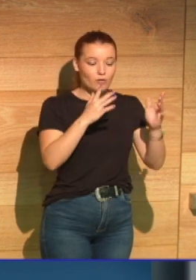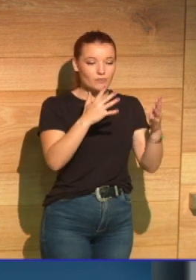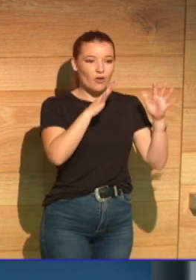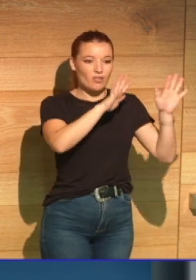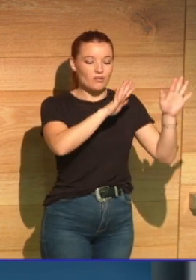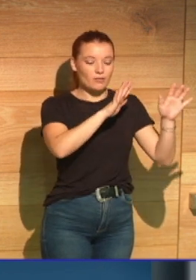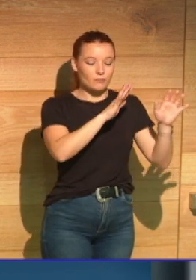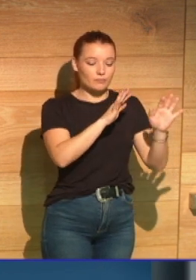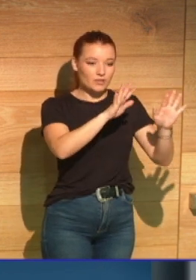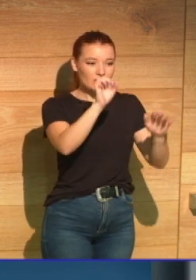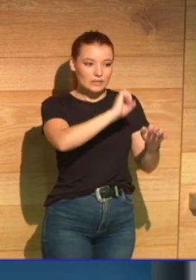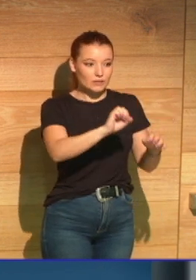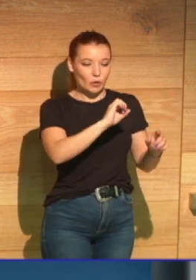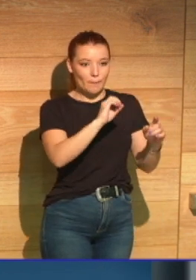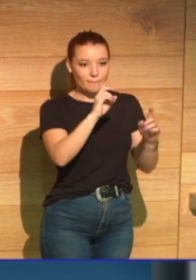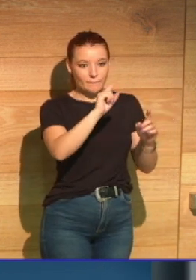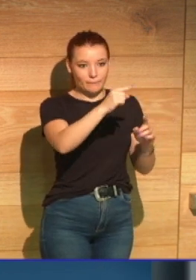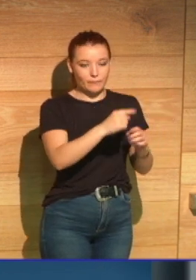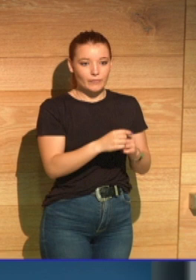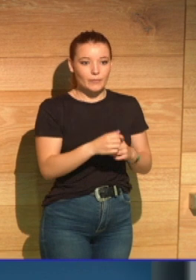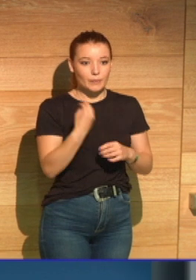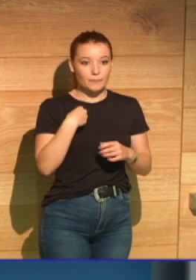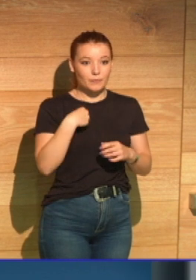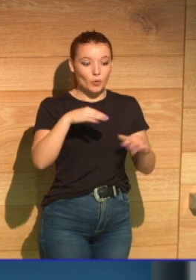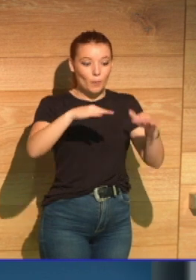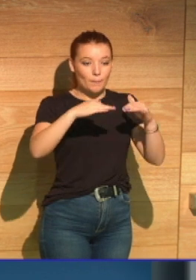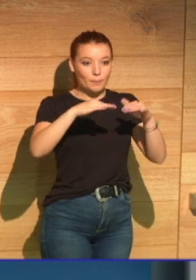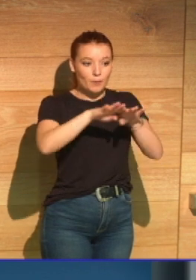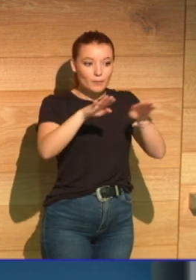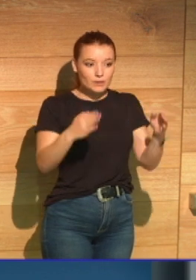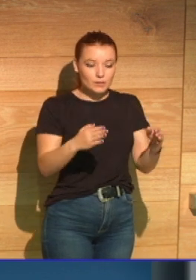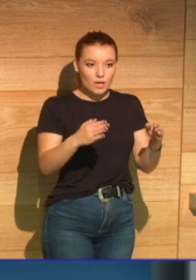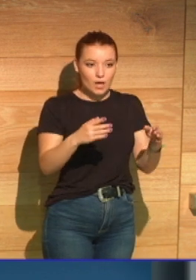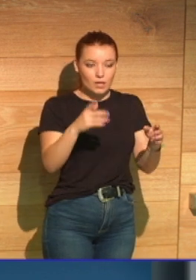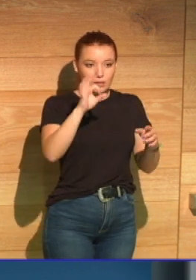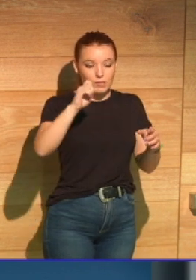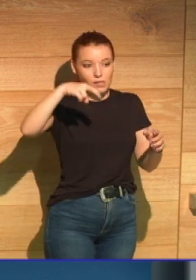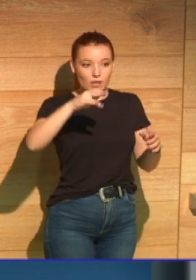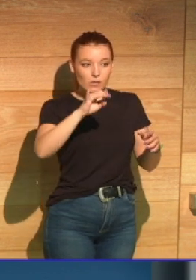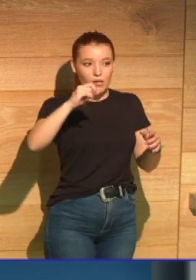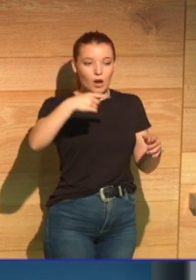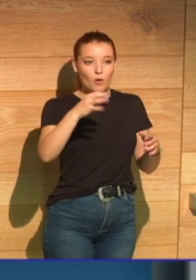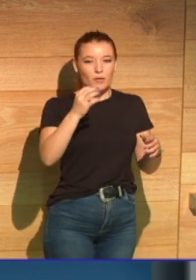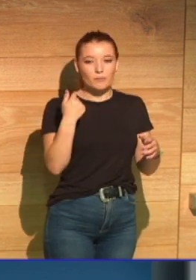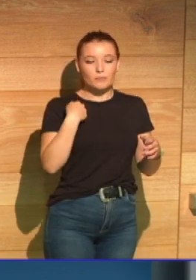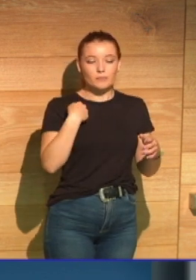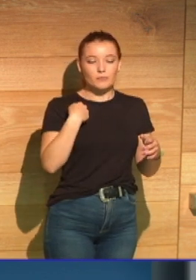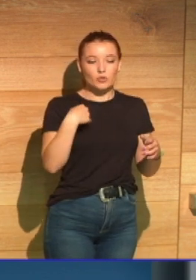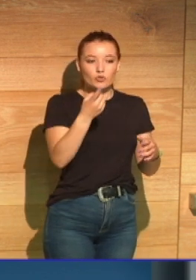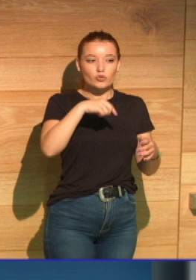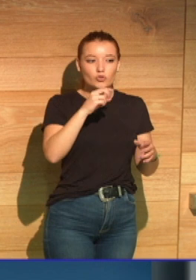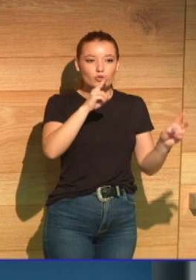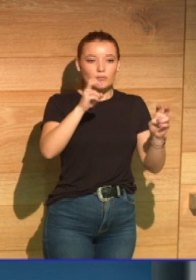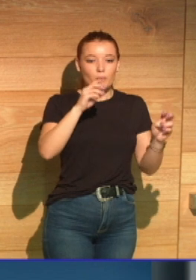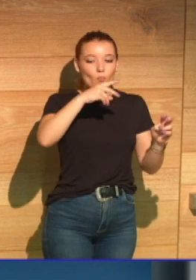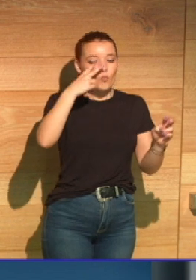latinoamericanos, al igual que la Mesa de Santiago, que propusieron un cambio distinto en lo que entendíamos como museo. Hablar desde el aquí y el ahora y entender una relación